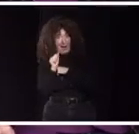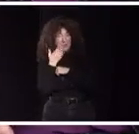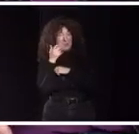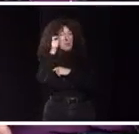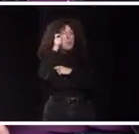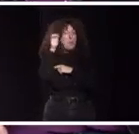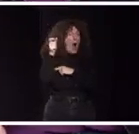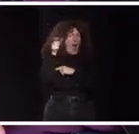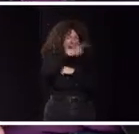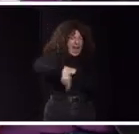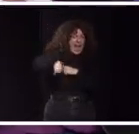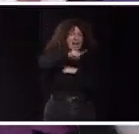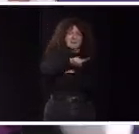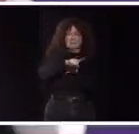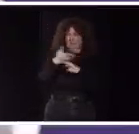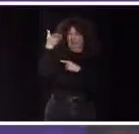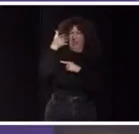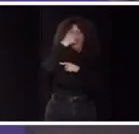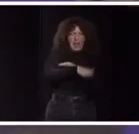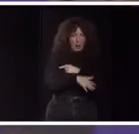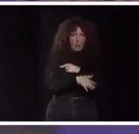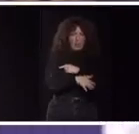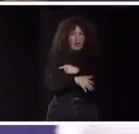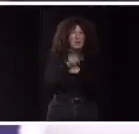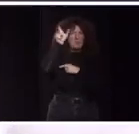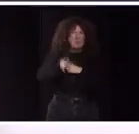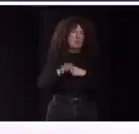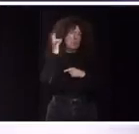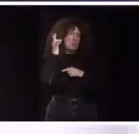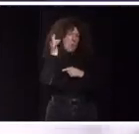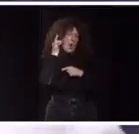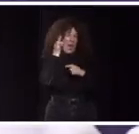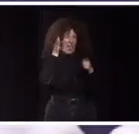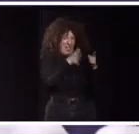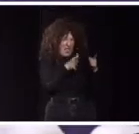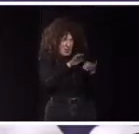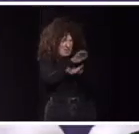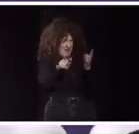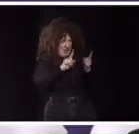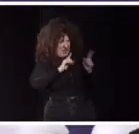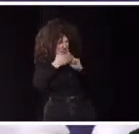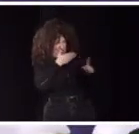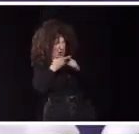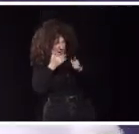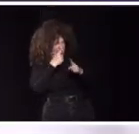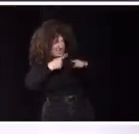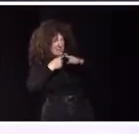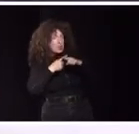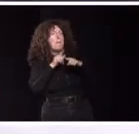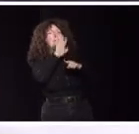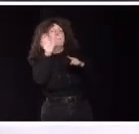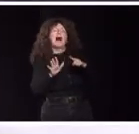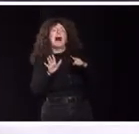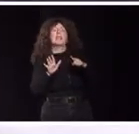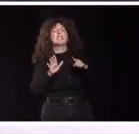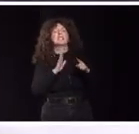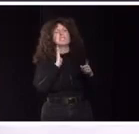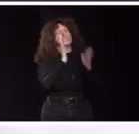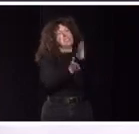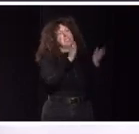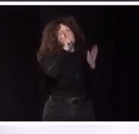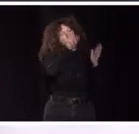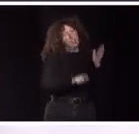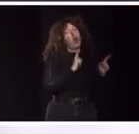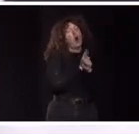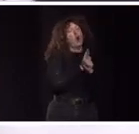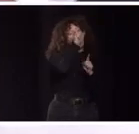pueblo salía a denunciar que esa mujer que estaba denunciando una violencia sexual estaba intentando romperle la vida a su